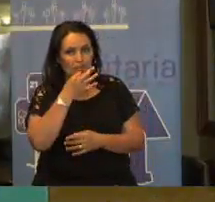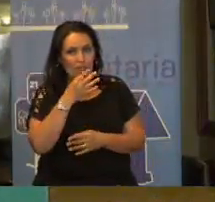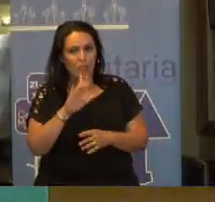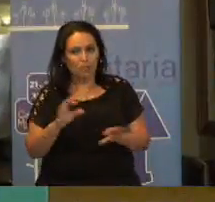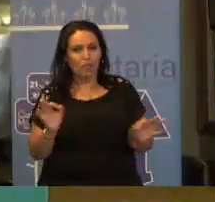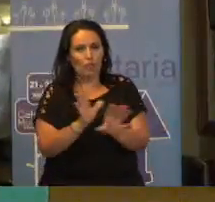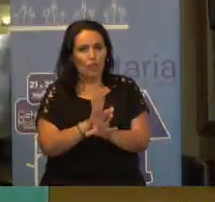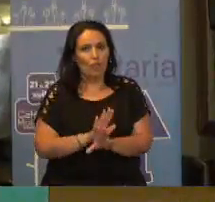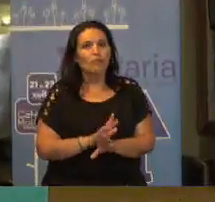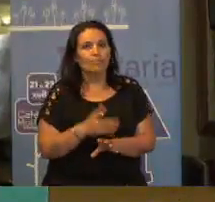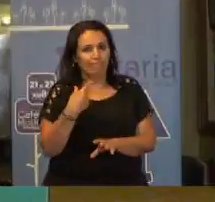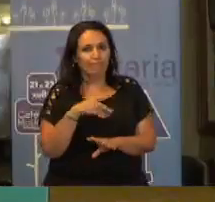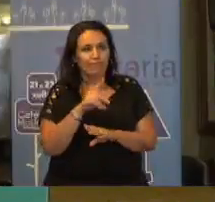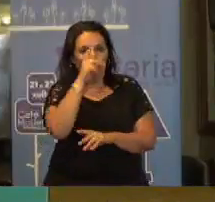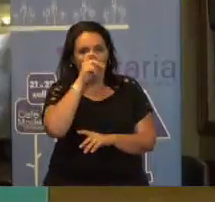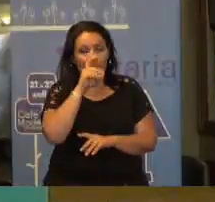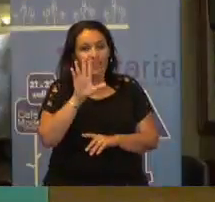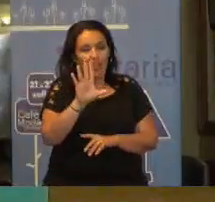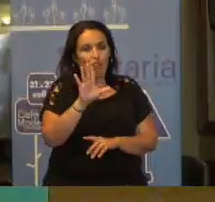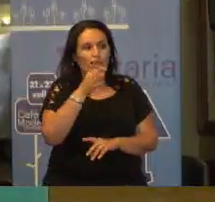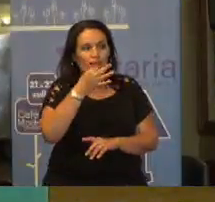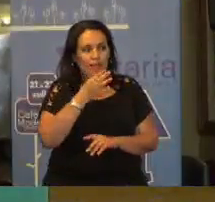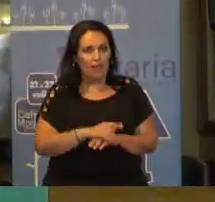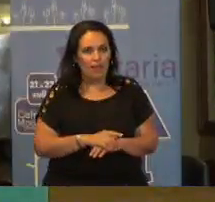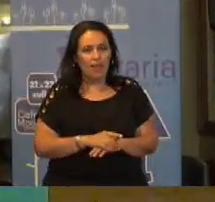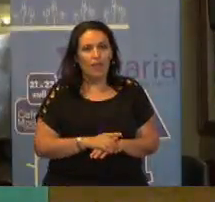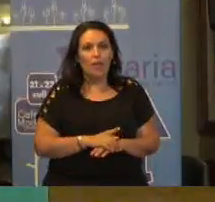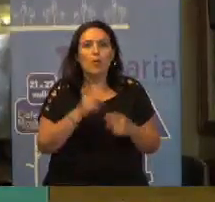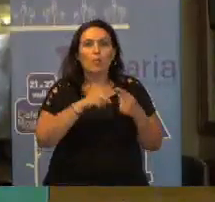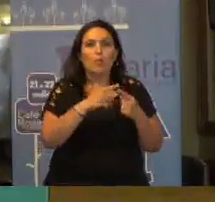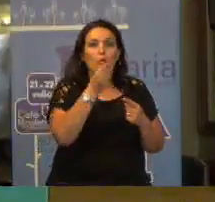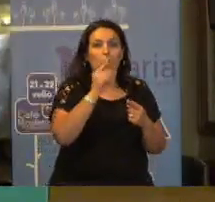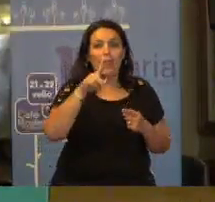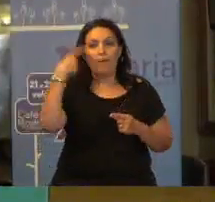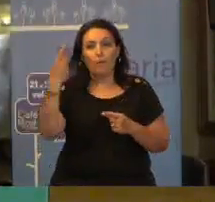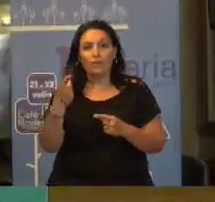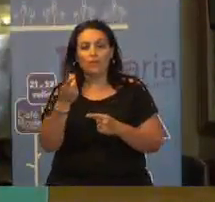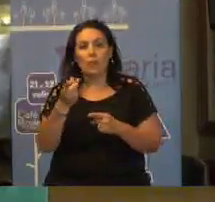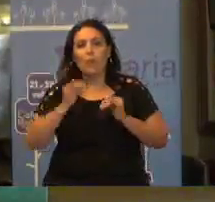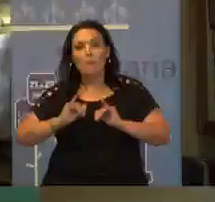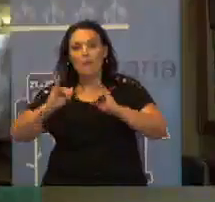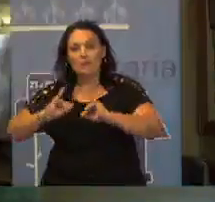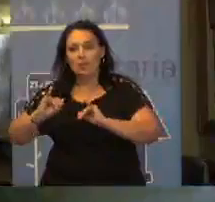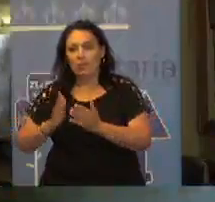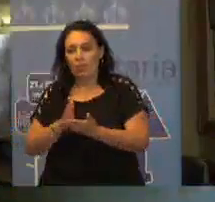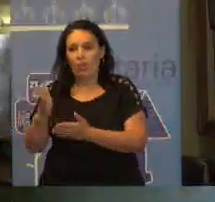tarde, que antes ainda temos que baixar a comida co paseo ese a Lourizán. Moitas gracias.